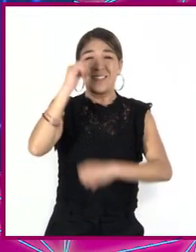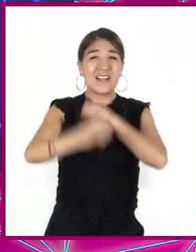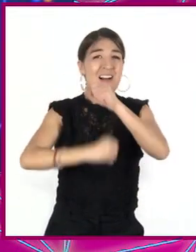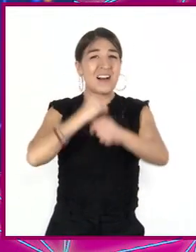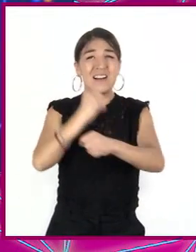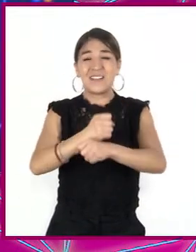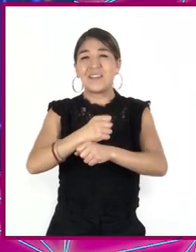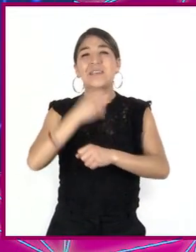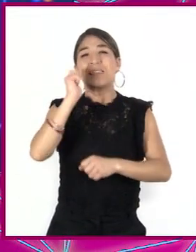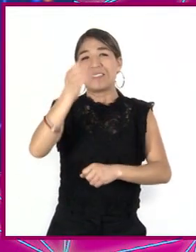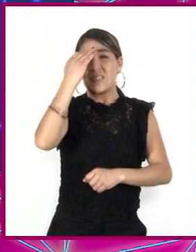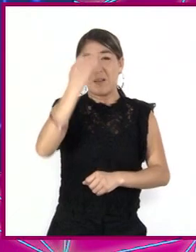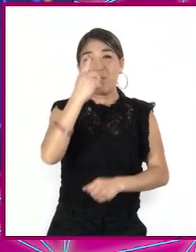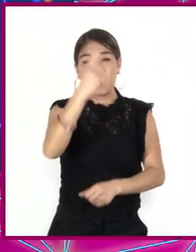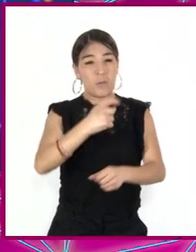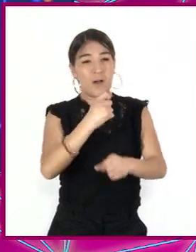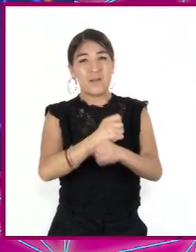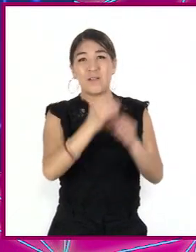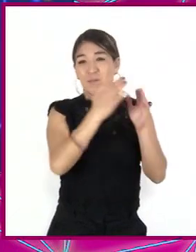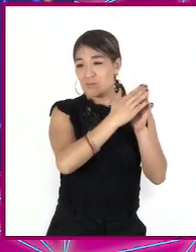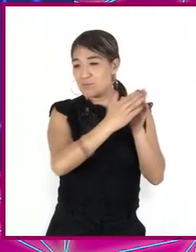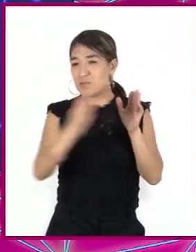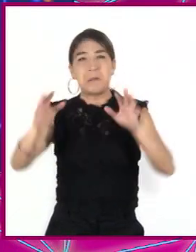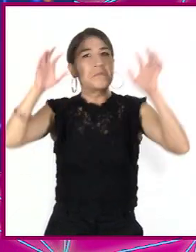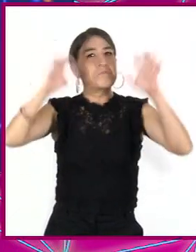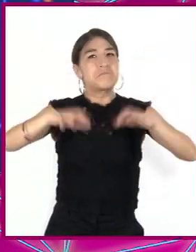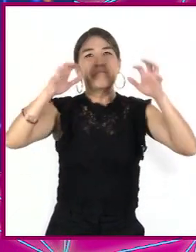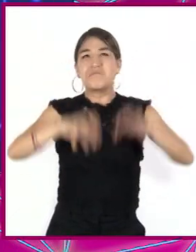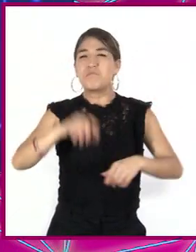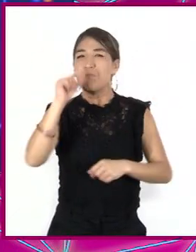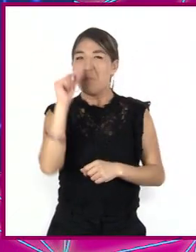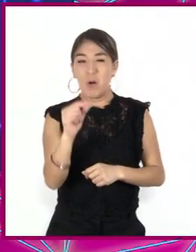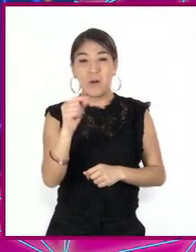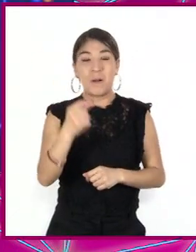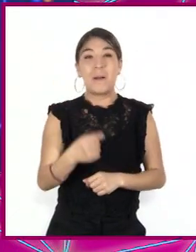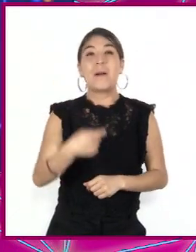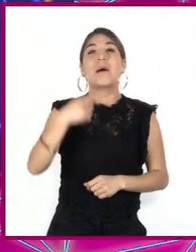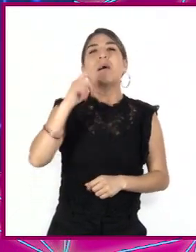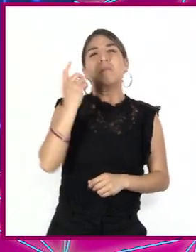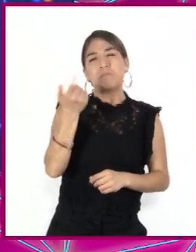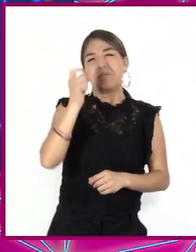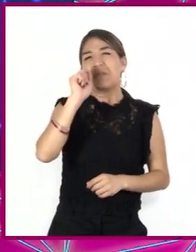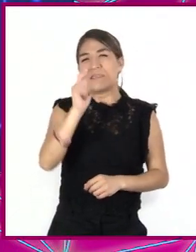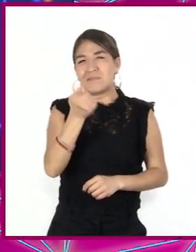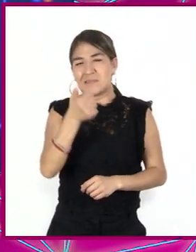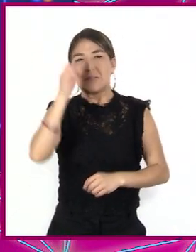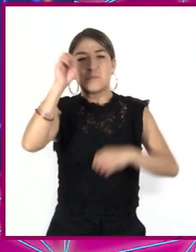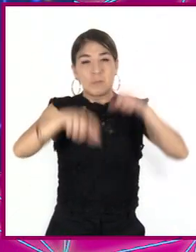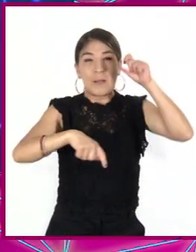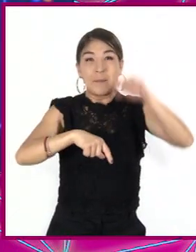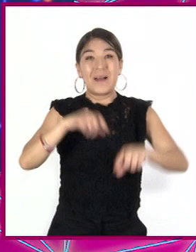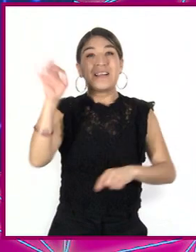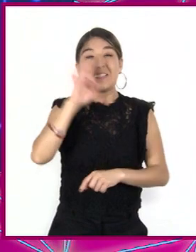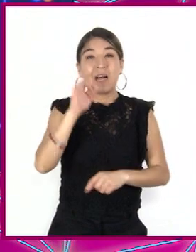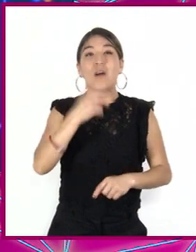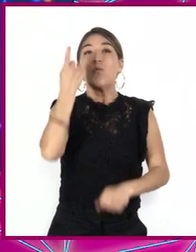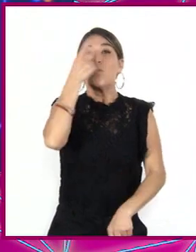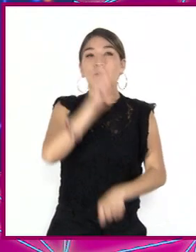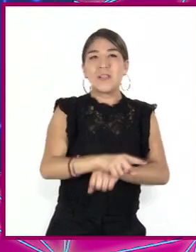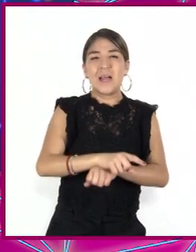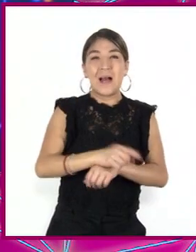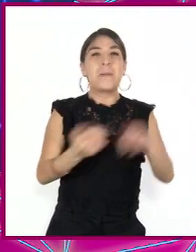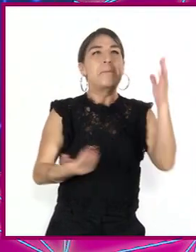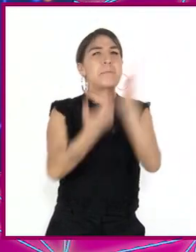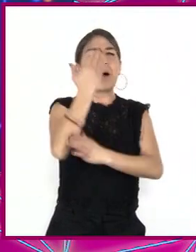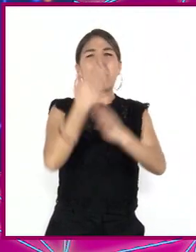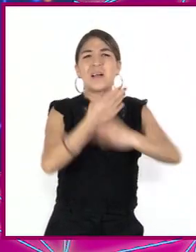llueve y las temperaturas son muy elevadas. Pero en un día, el estado del tiempo puede presentarse nublado en la mañana